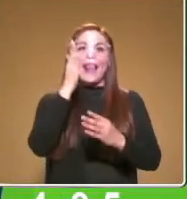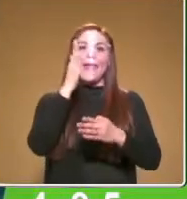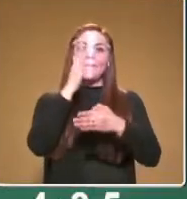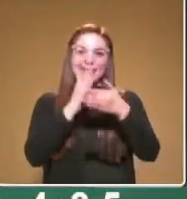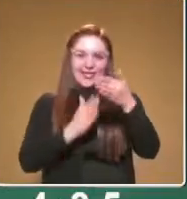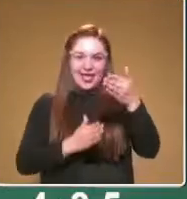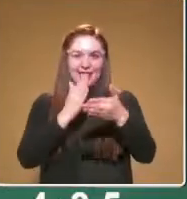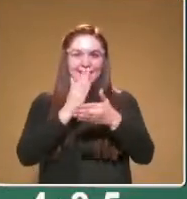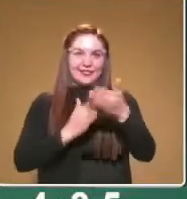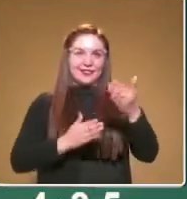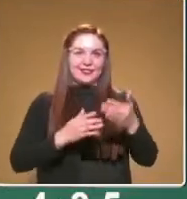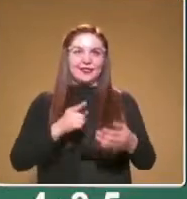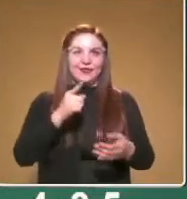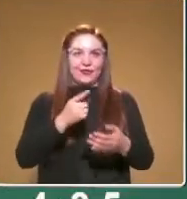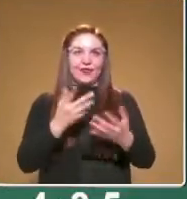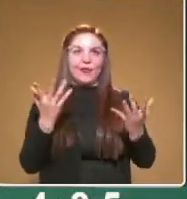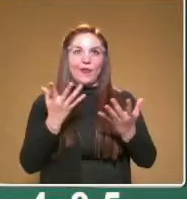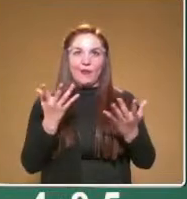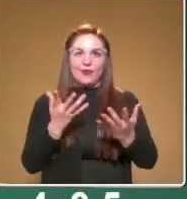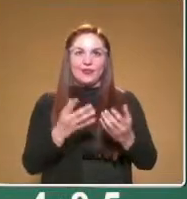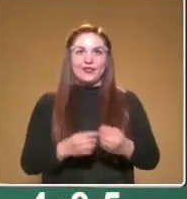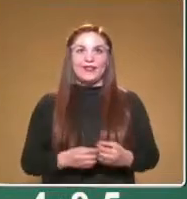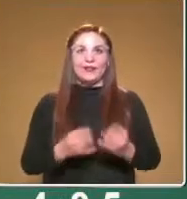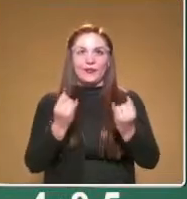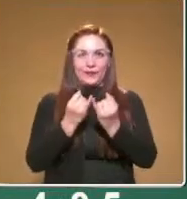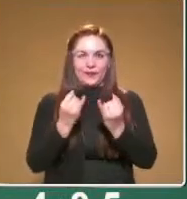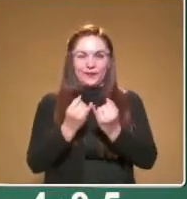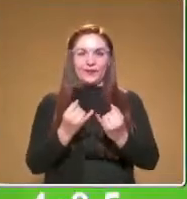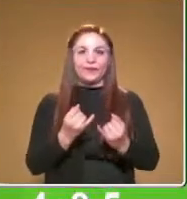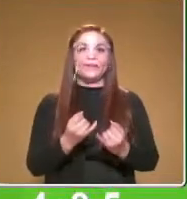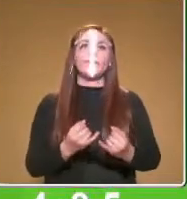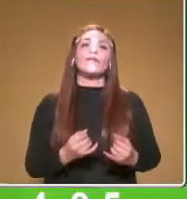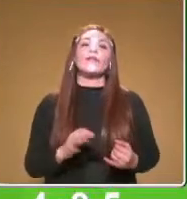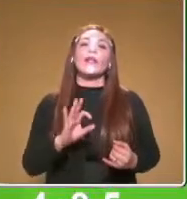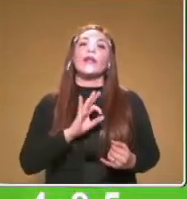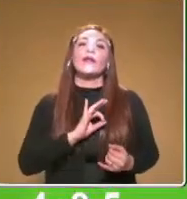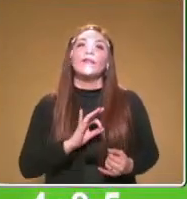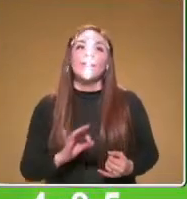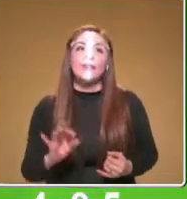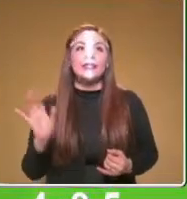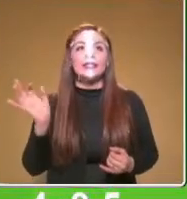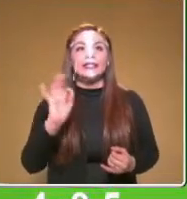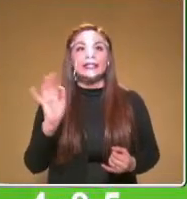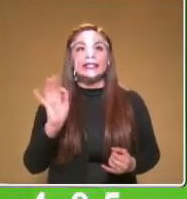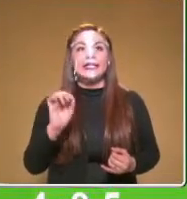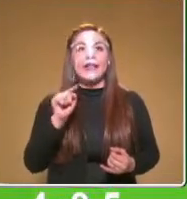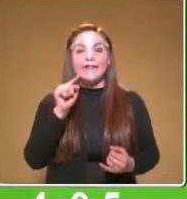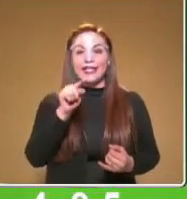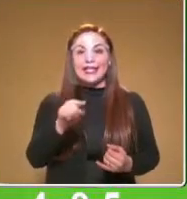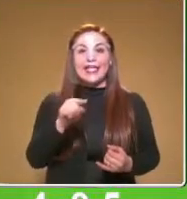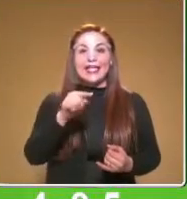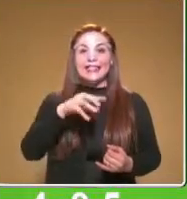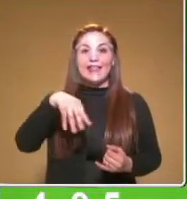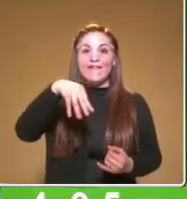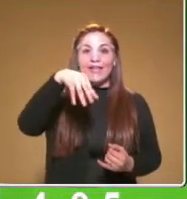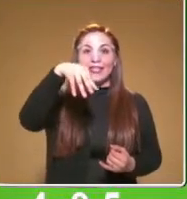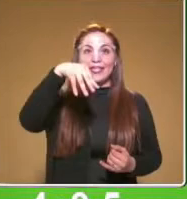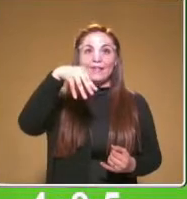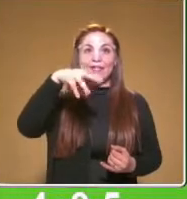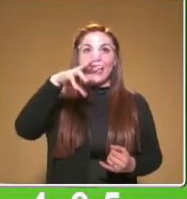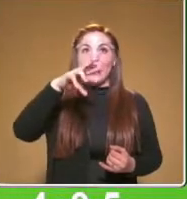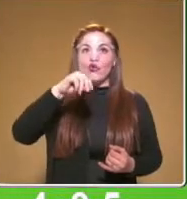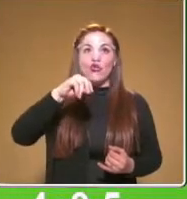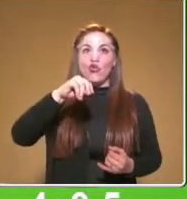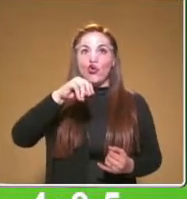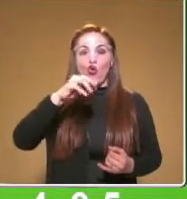pegamos abajito. Muy bien. Entonces, pero también, maestra, puede ser que ese fantasmita quede viendo no hacia abajo, o